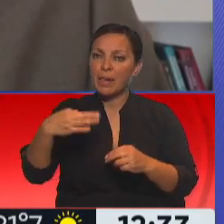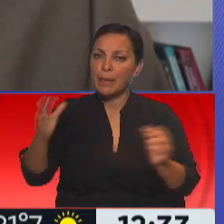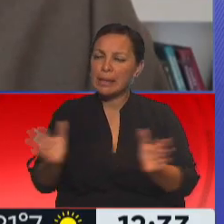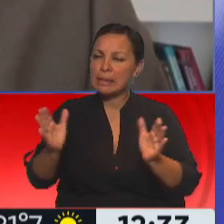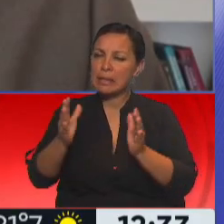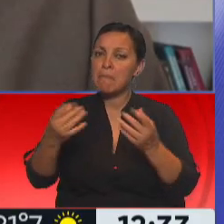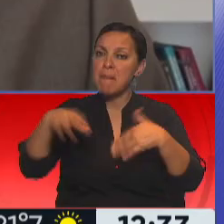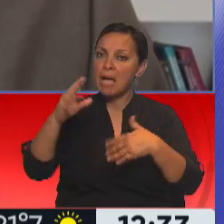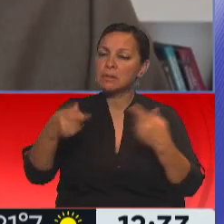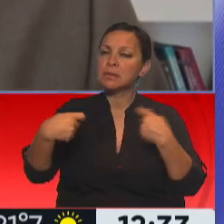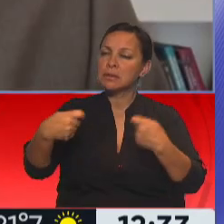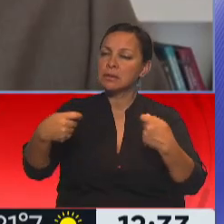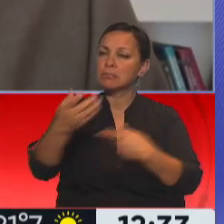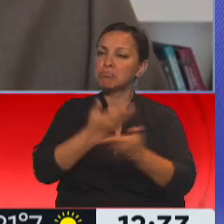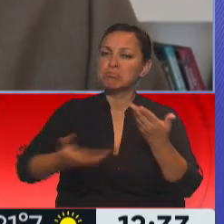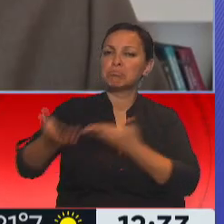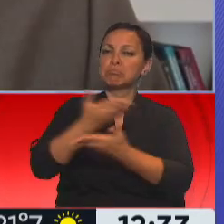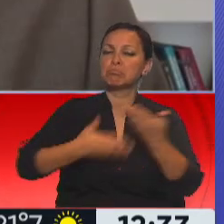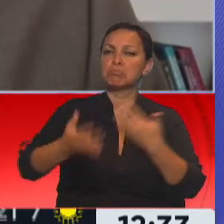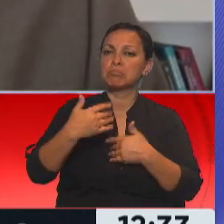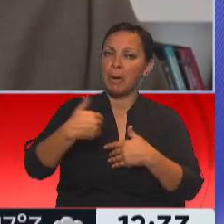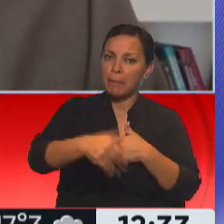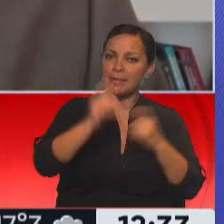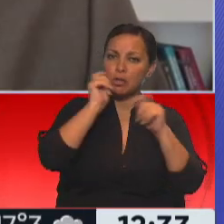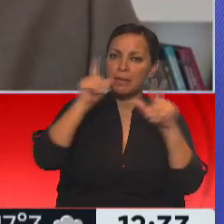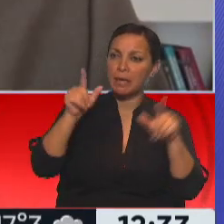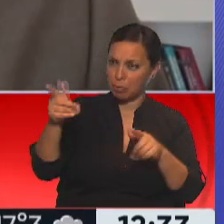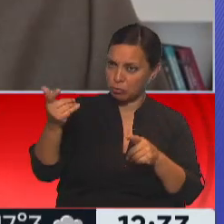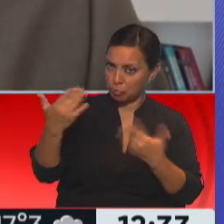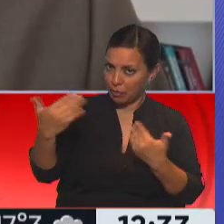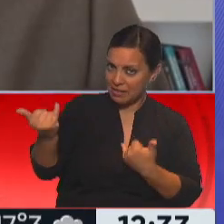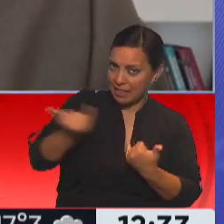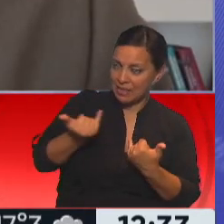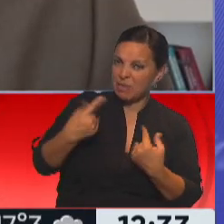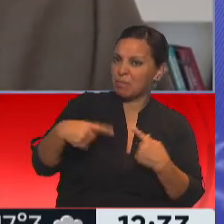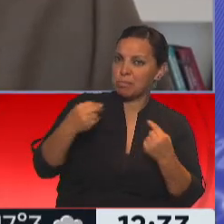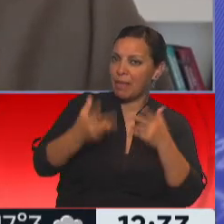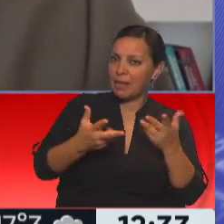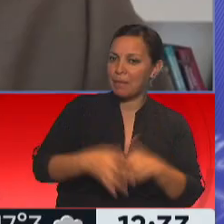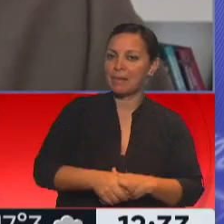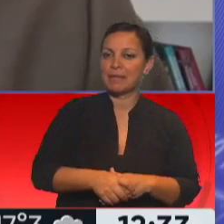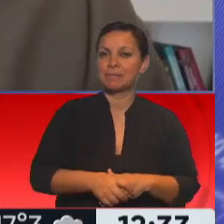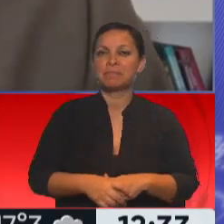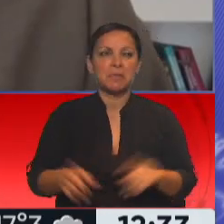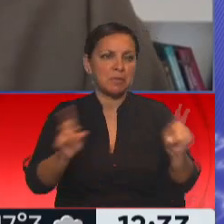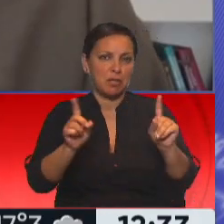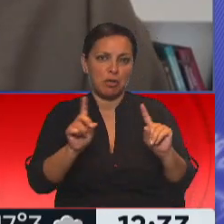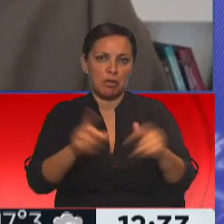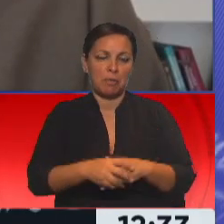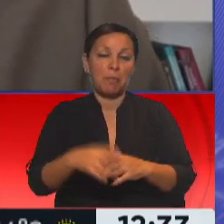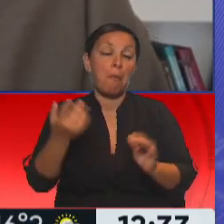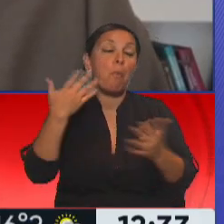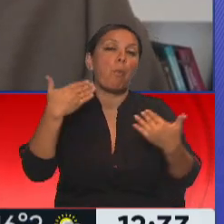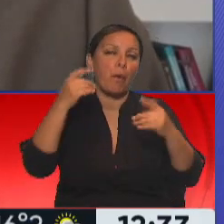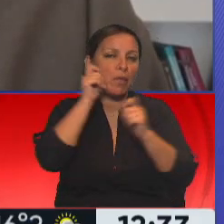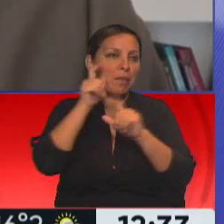nos va a sorprender, dicen los titulares de los diarios. No sé si vos tenés alguna información para adelantarnos de esto. No tengo información, podría especular, pero